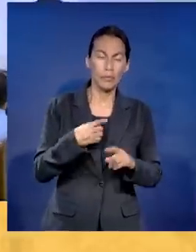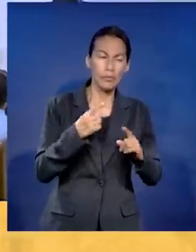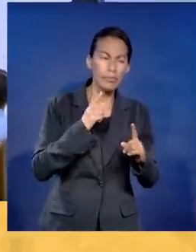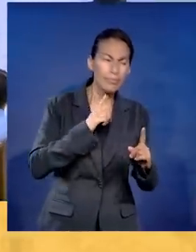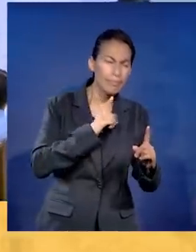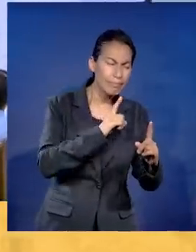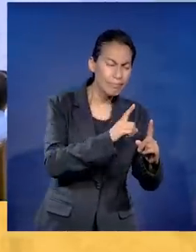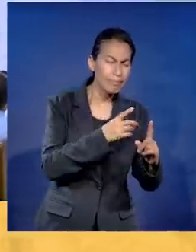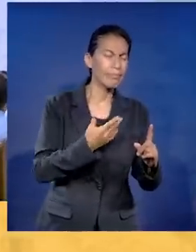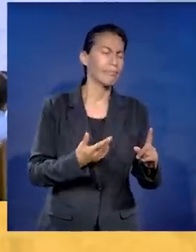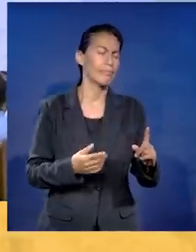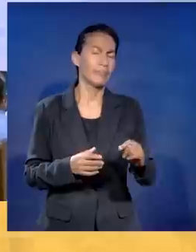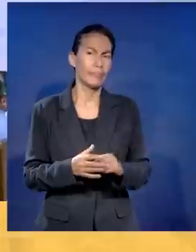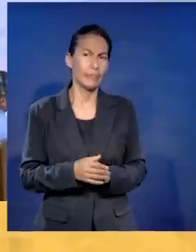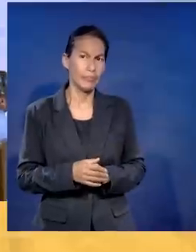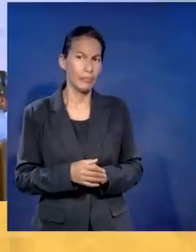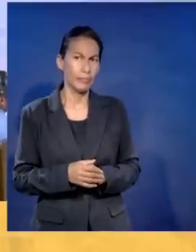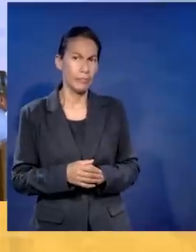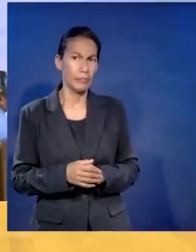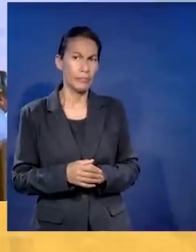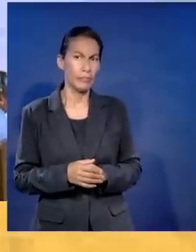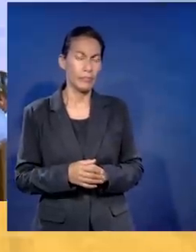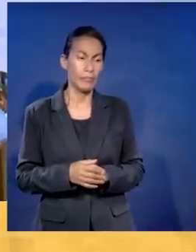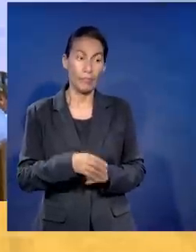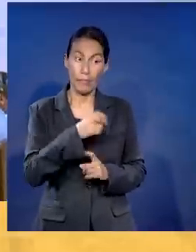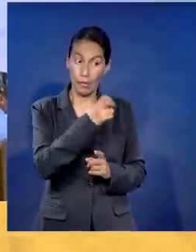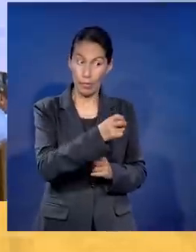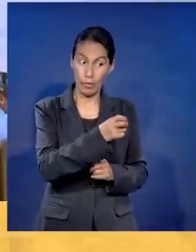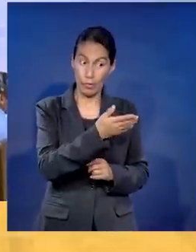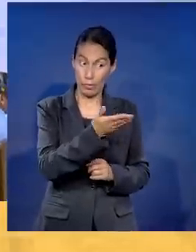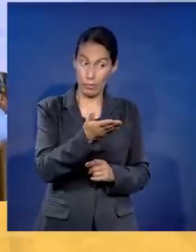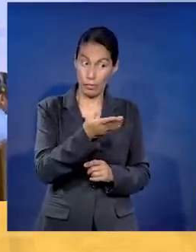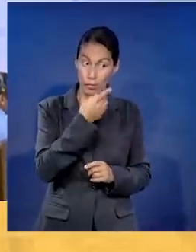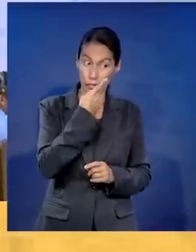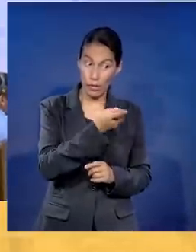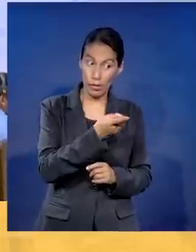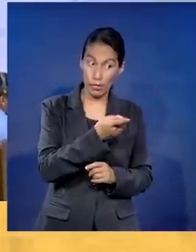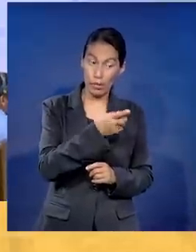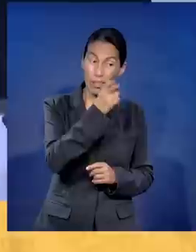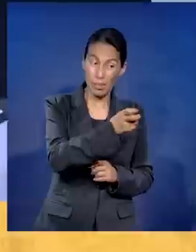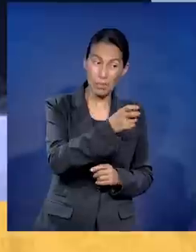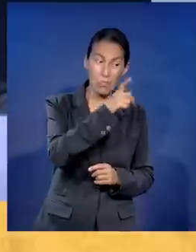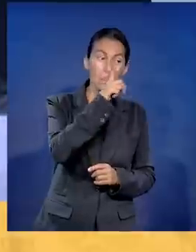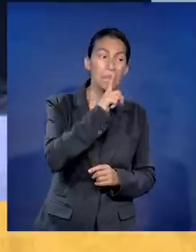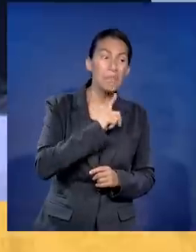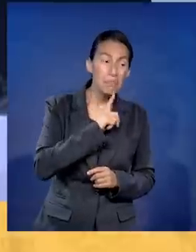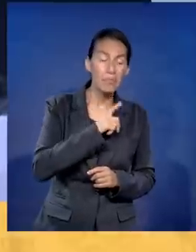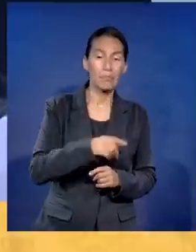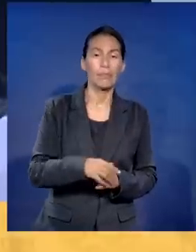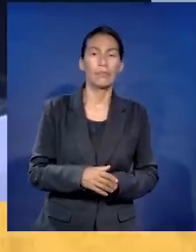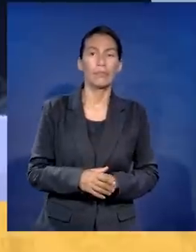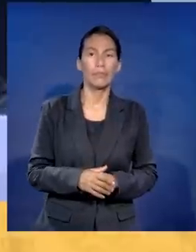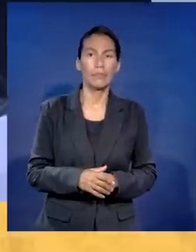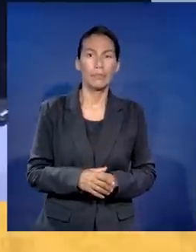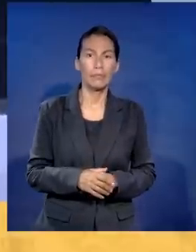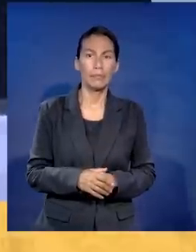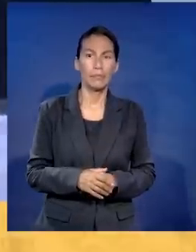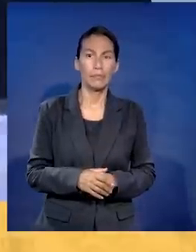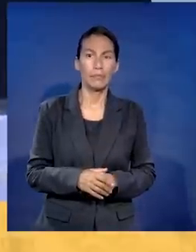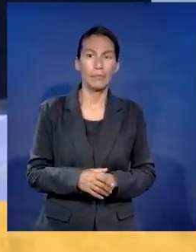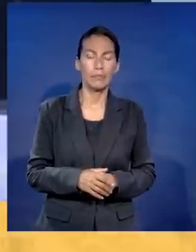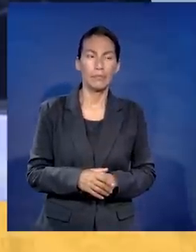pues me acerqué ella me dice eso que usted dijo Es mentira